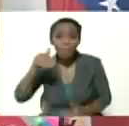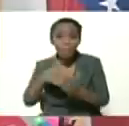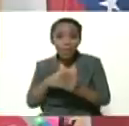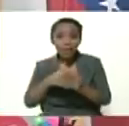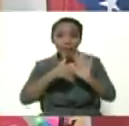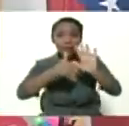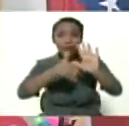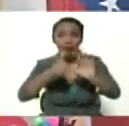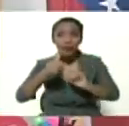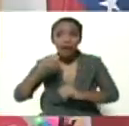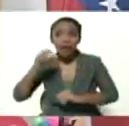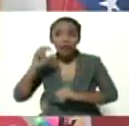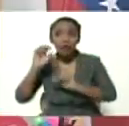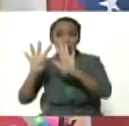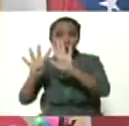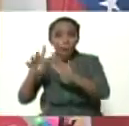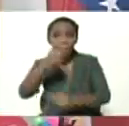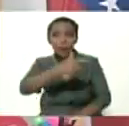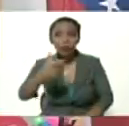421.069 casos